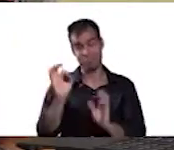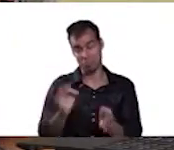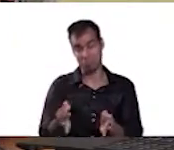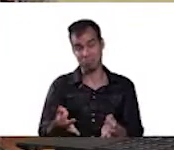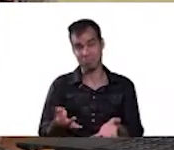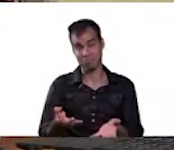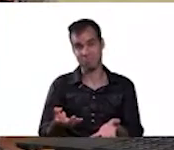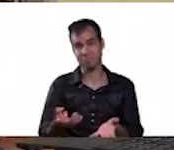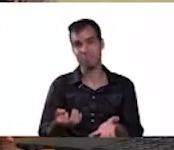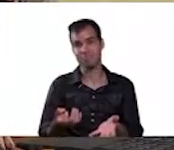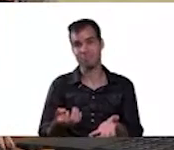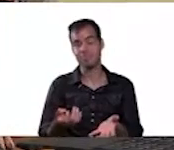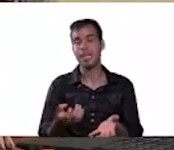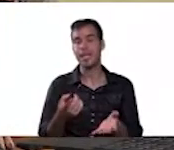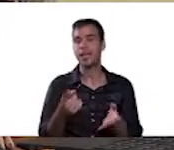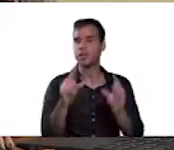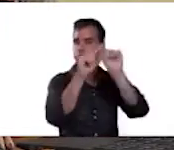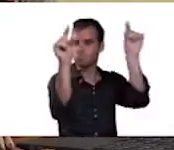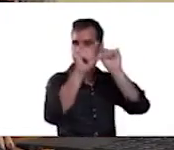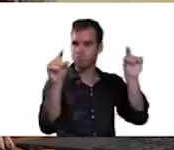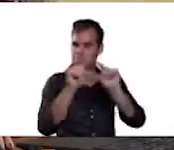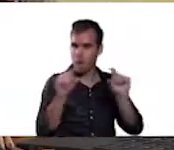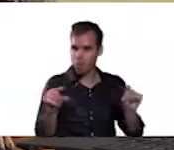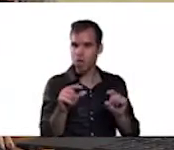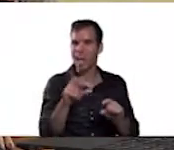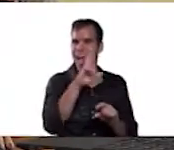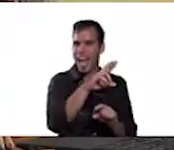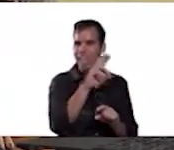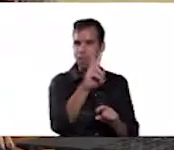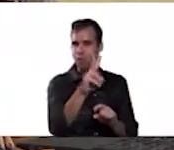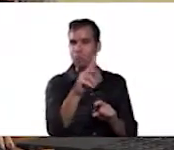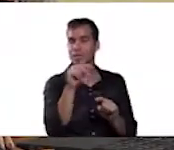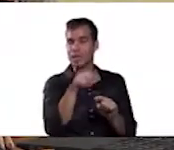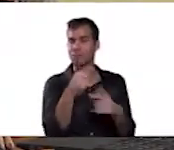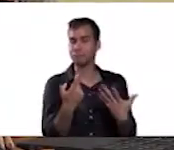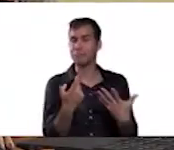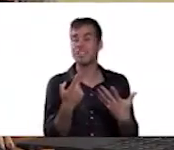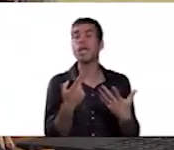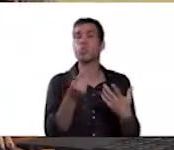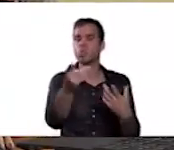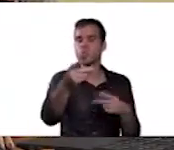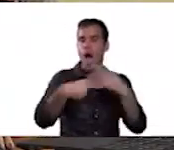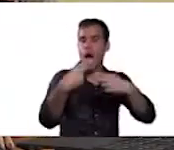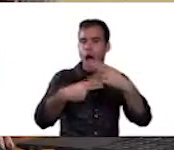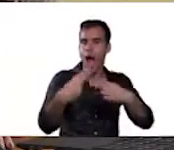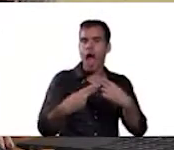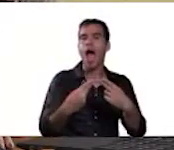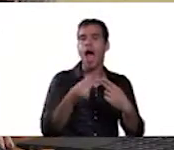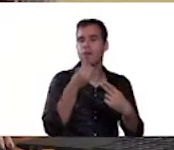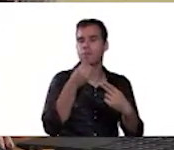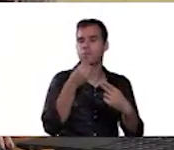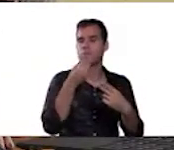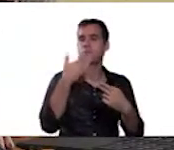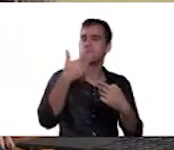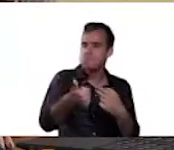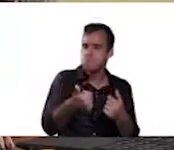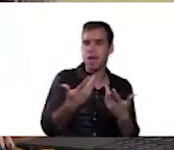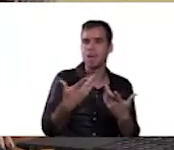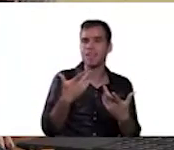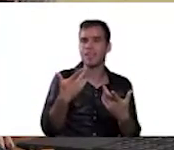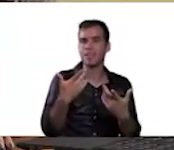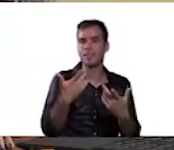par de semiecuaciones redox para que usted las disponga de forma adecuada para que se produzca una reacción